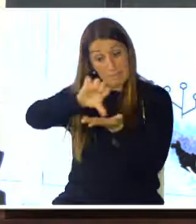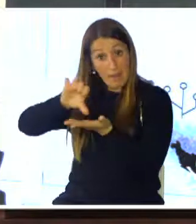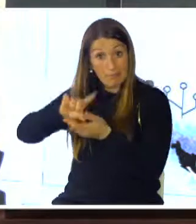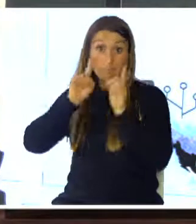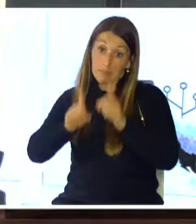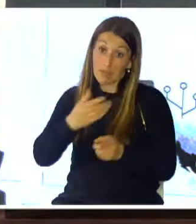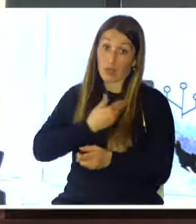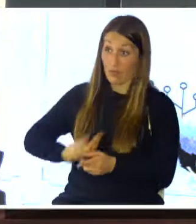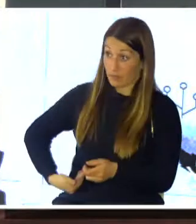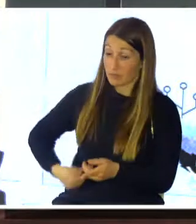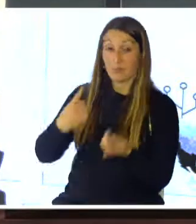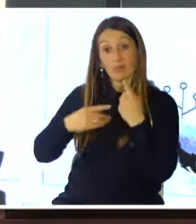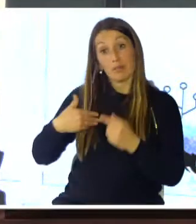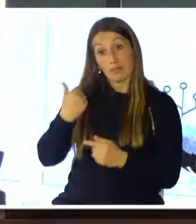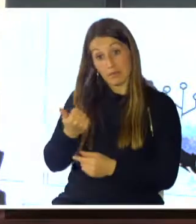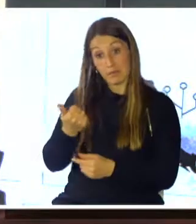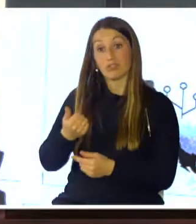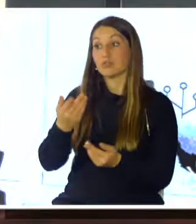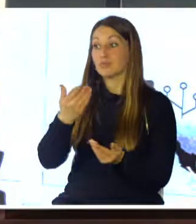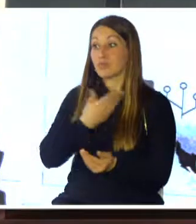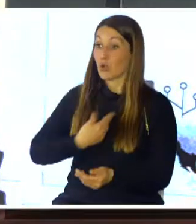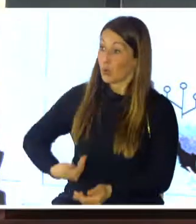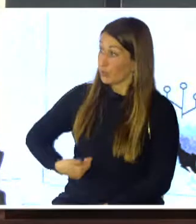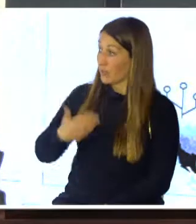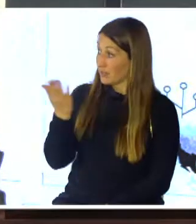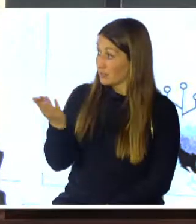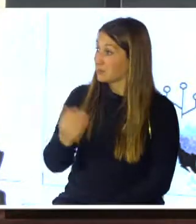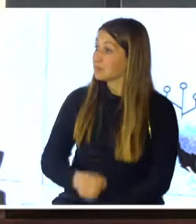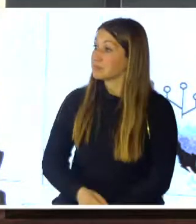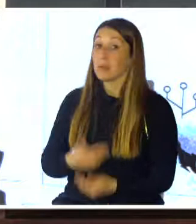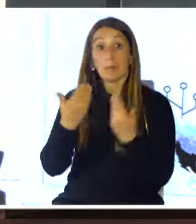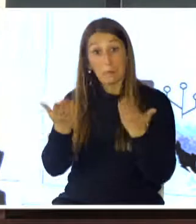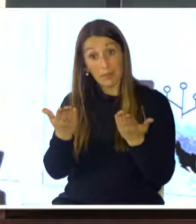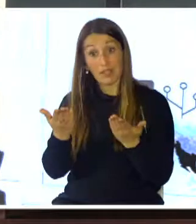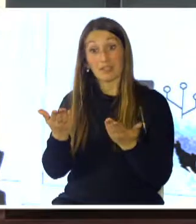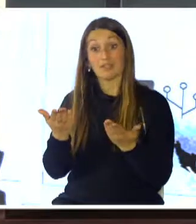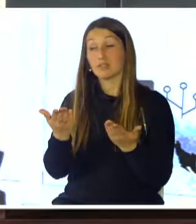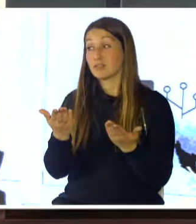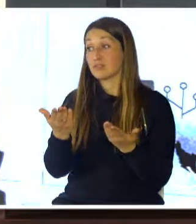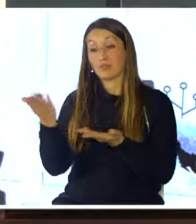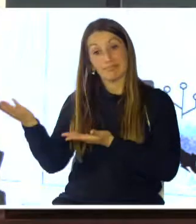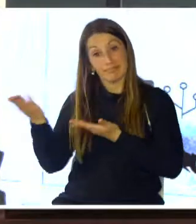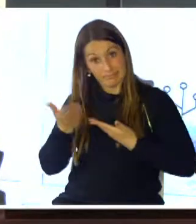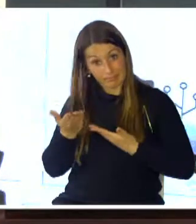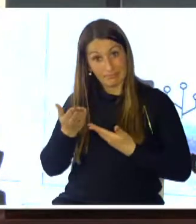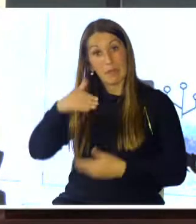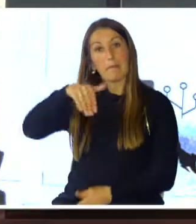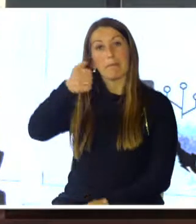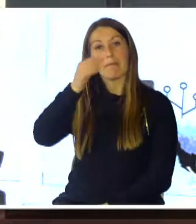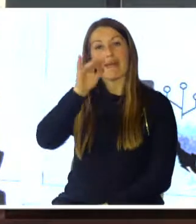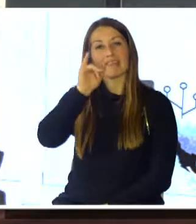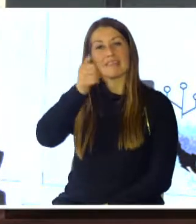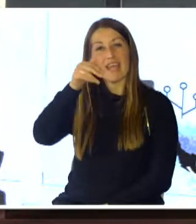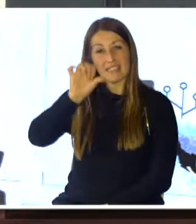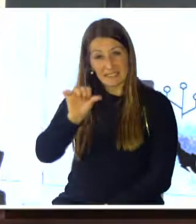la conferencia que vamos a presentar a continuación es una buena muestra de ello y por eso le queríamos dar una cálida bienvenida a matías williams